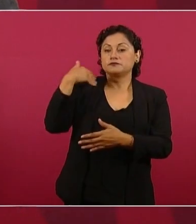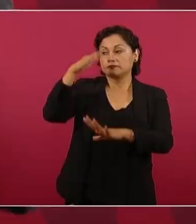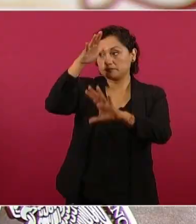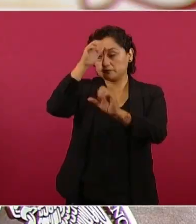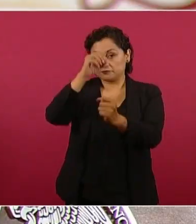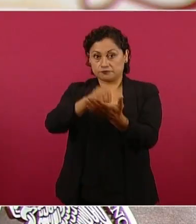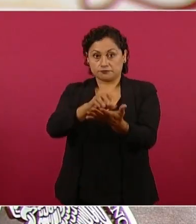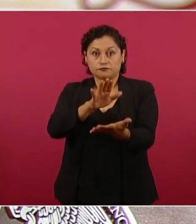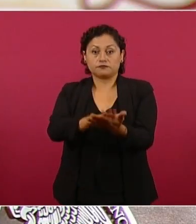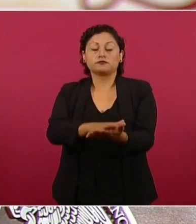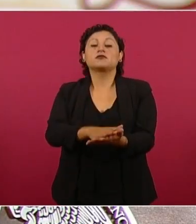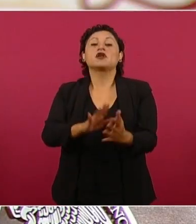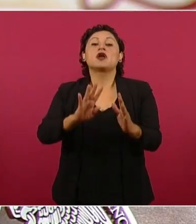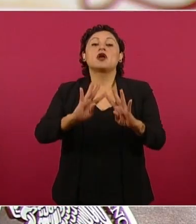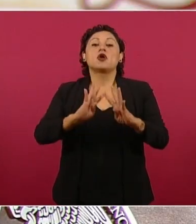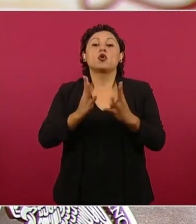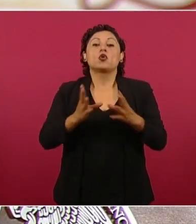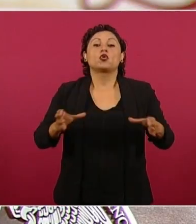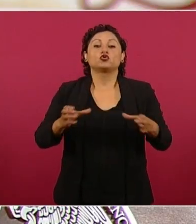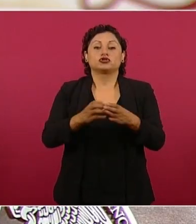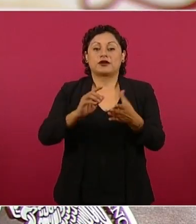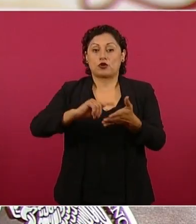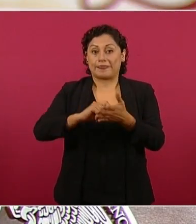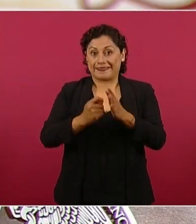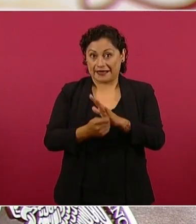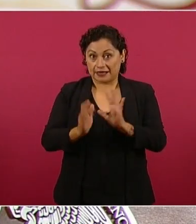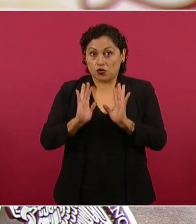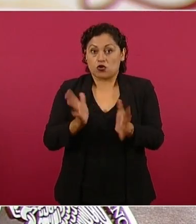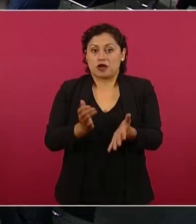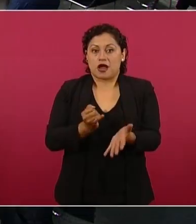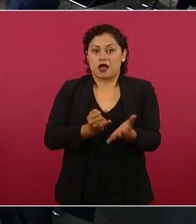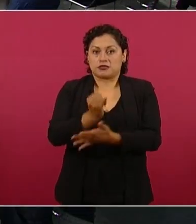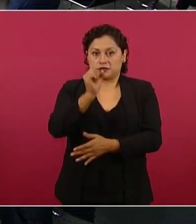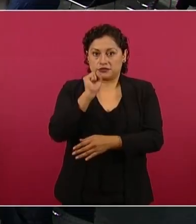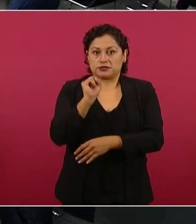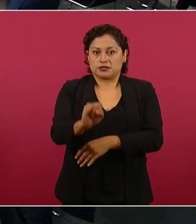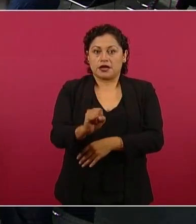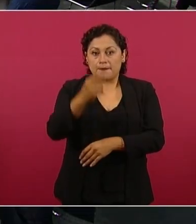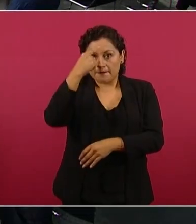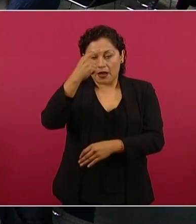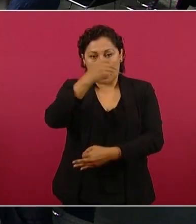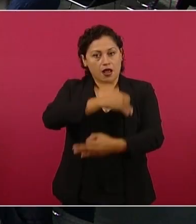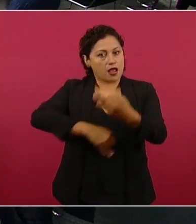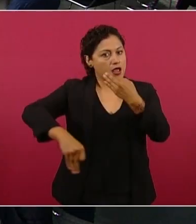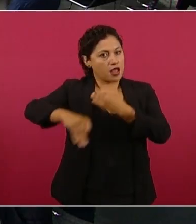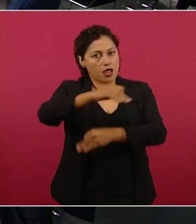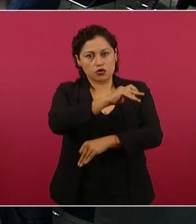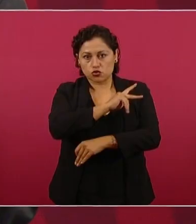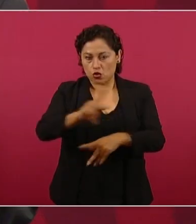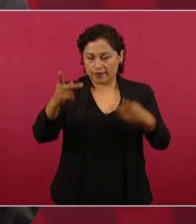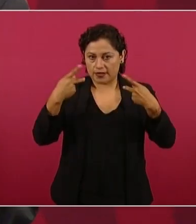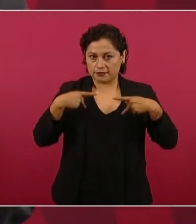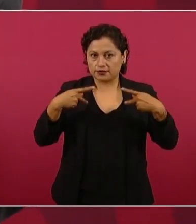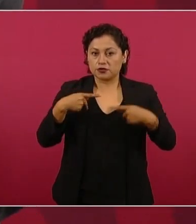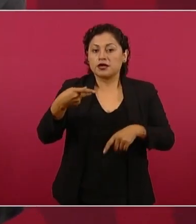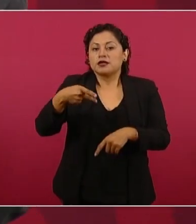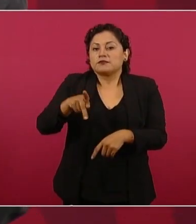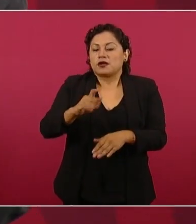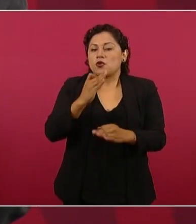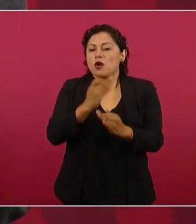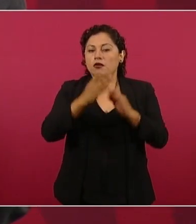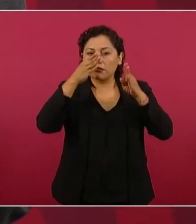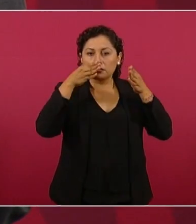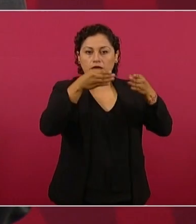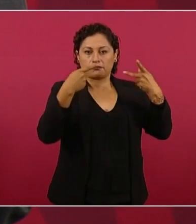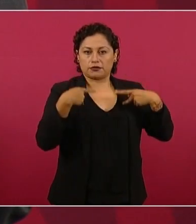para todos los trabajadores independientes del país, no solamente para los migrantes, pero sirve para los trabajadores migrantes, que